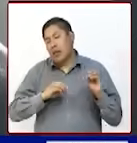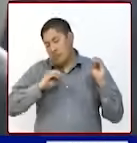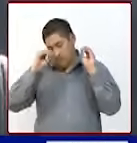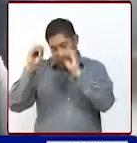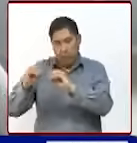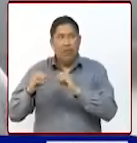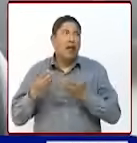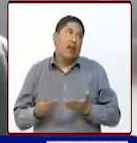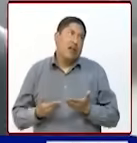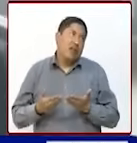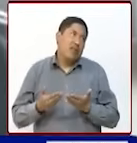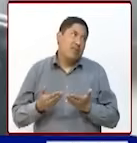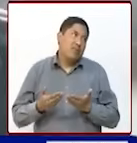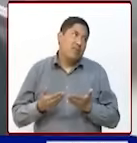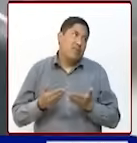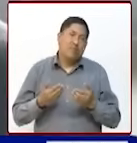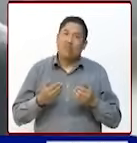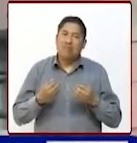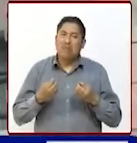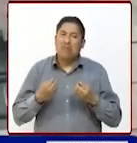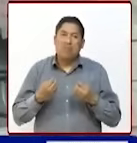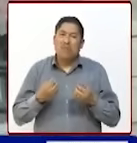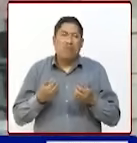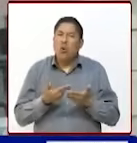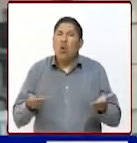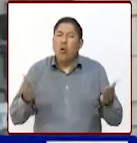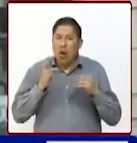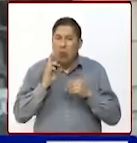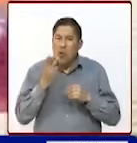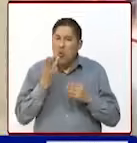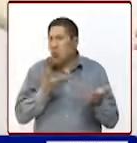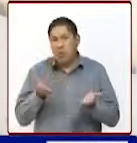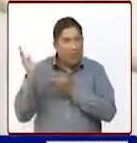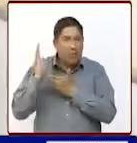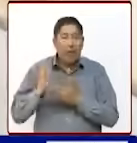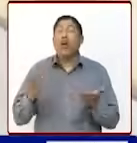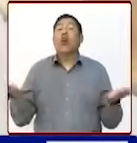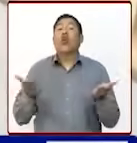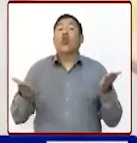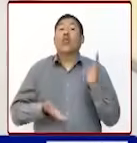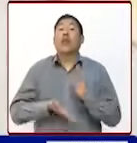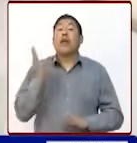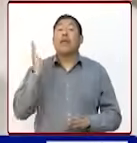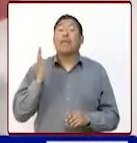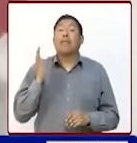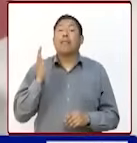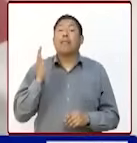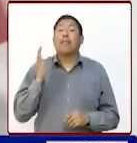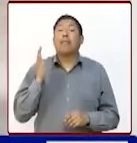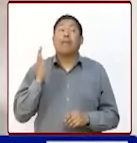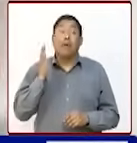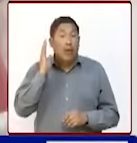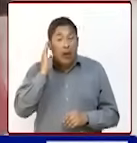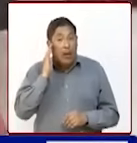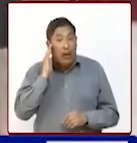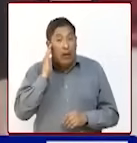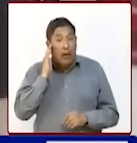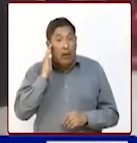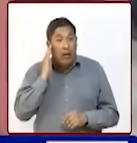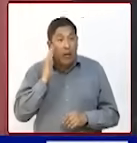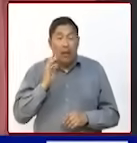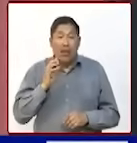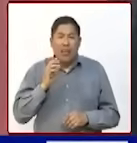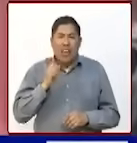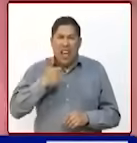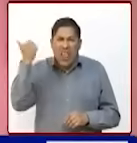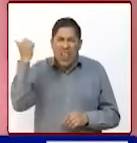yendo. Bueno, aquí venimos ya para traer algunos víveres también hasta allá. Señor, ¿dónde está viajando? A Chojasibi estamos viajando. ¿Ya? ¿Usted